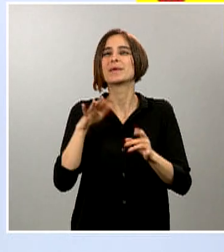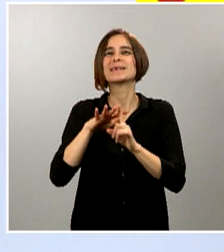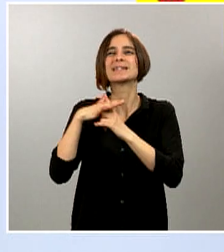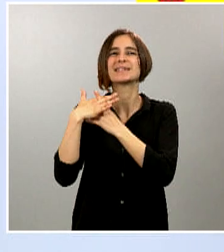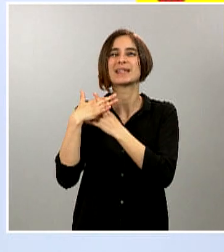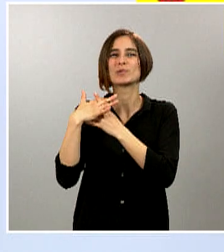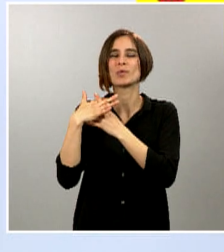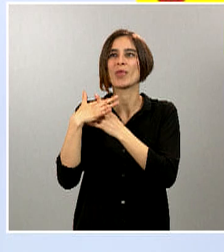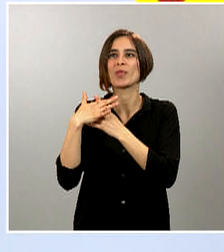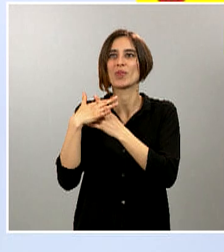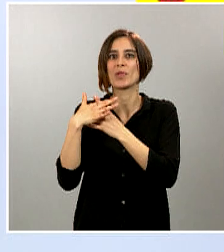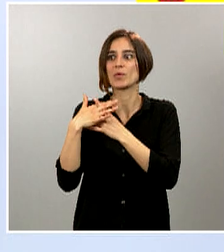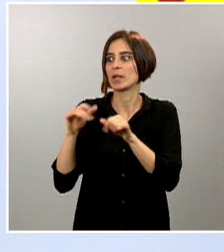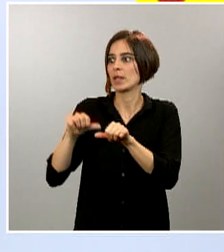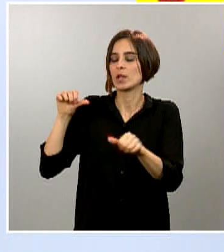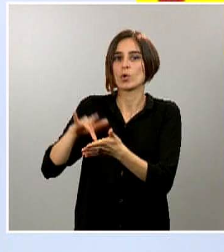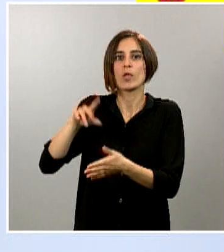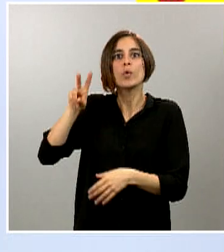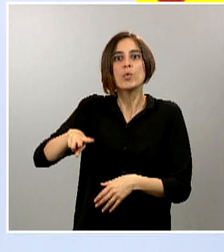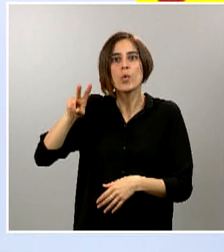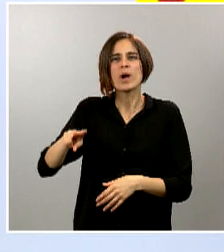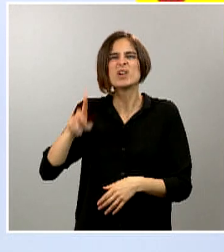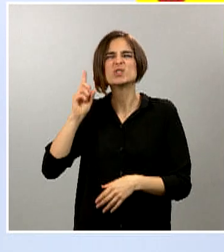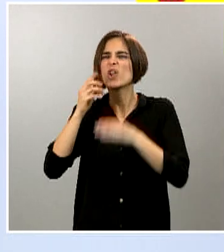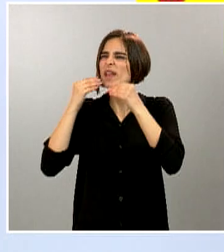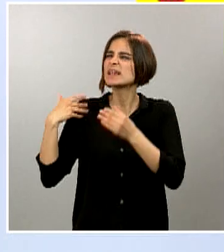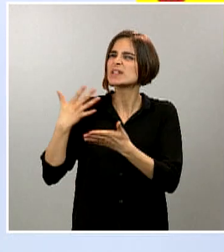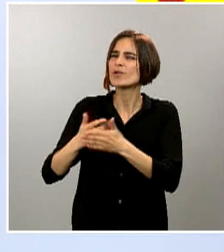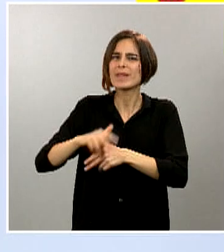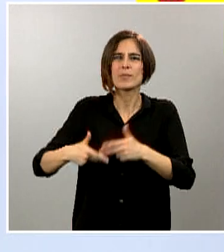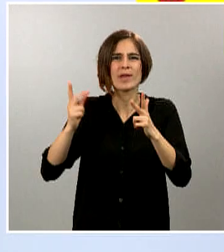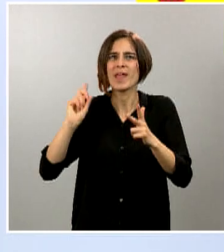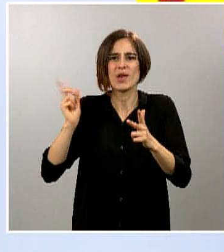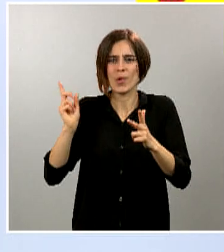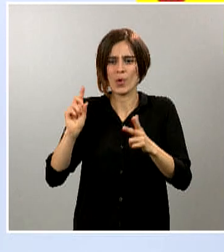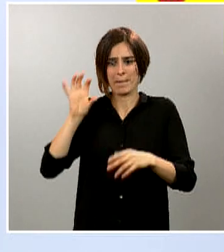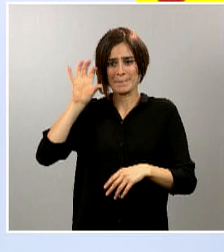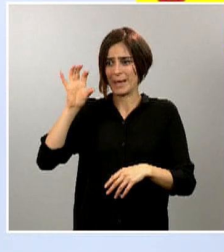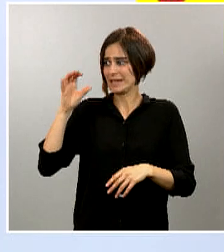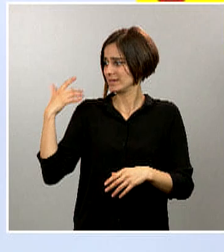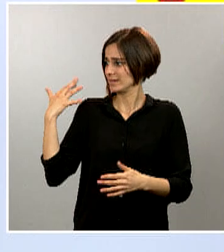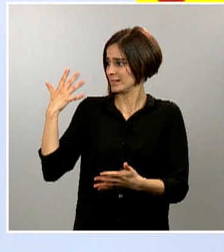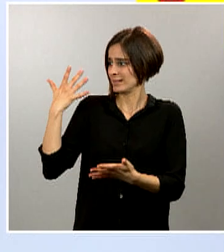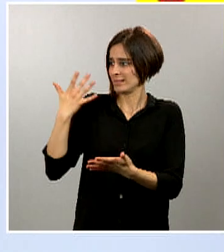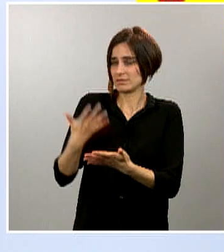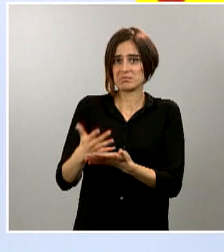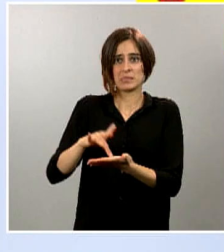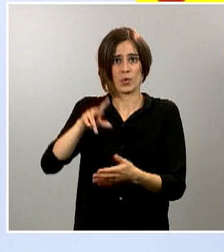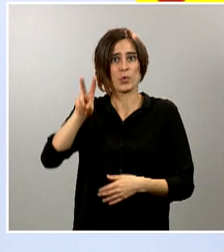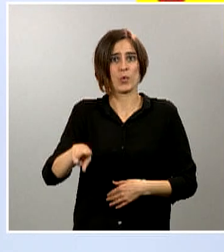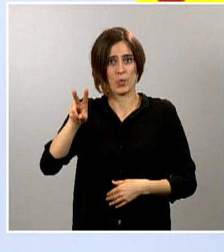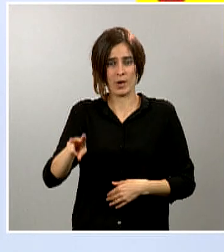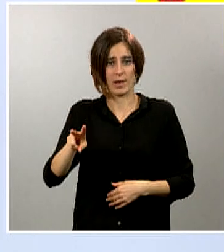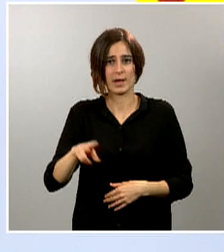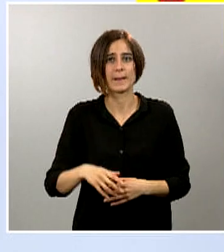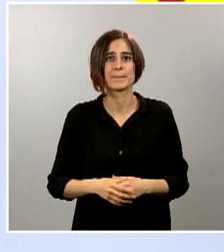democracia, sino en los últimos años de nuestra historia como país. Desde que nos vimos en la necesidad de